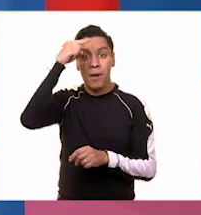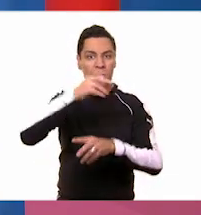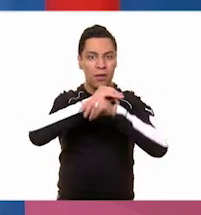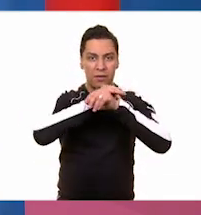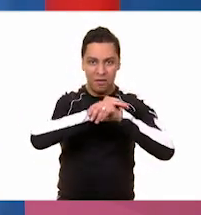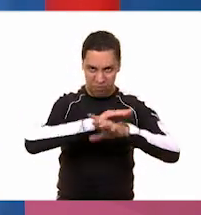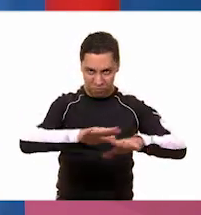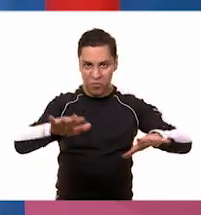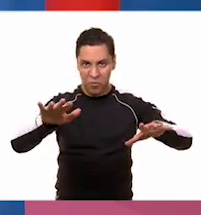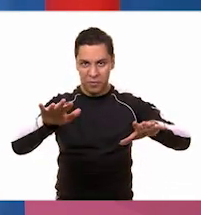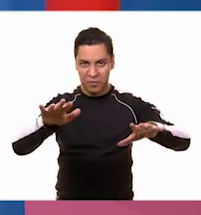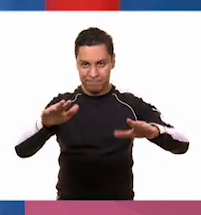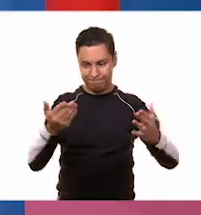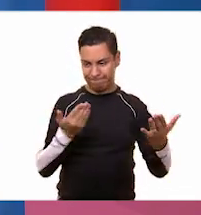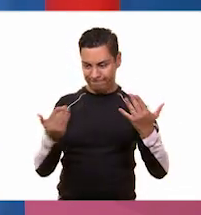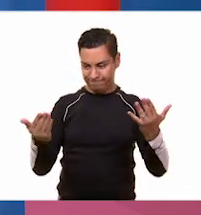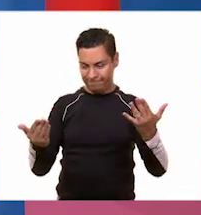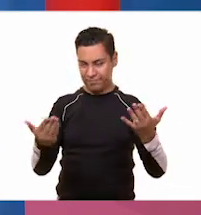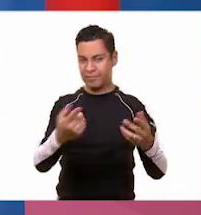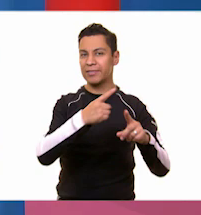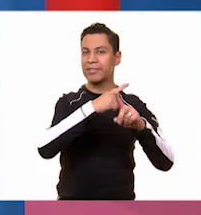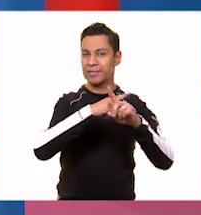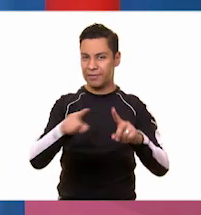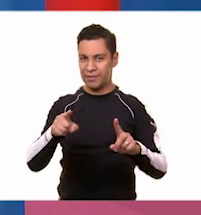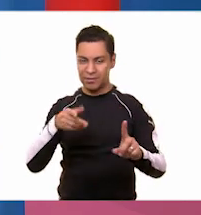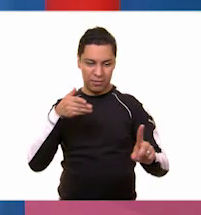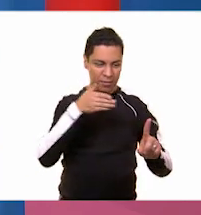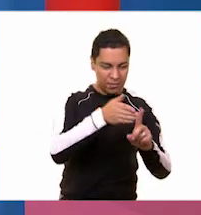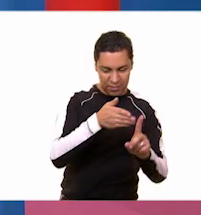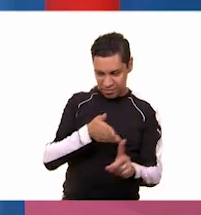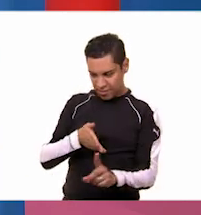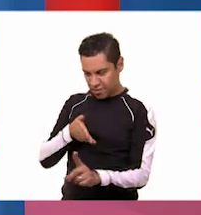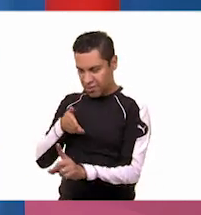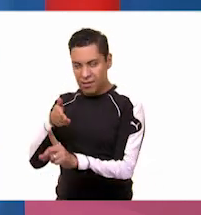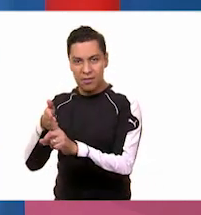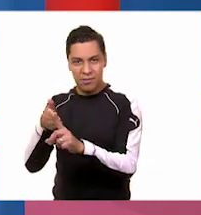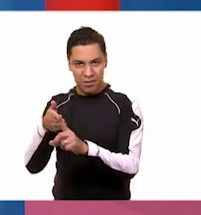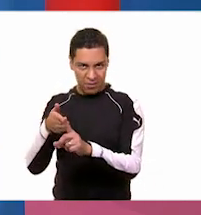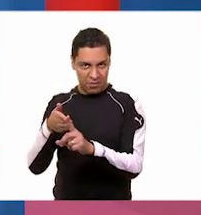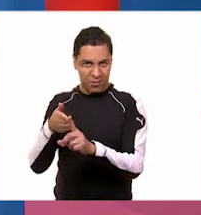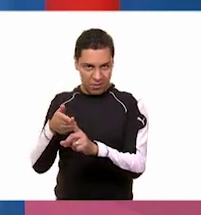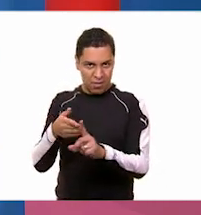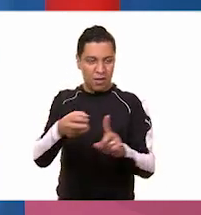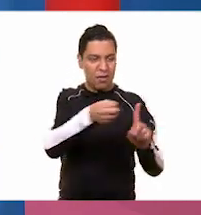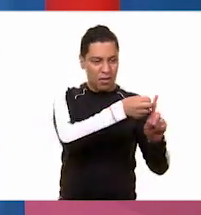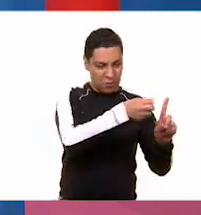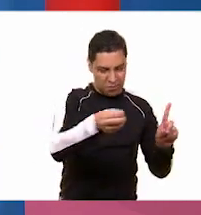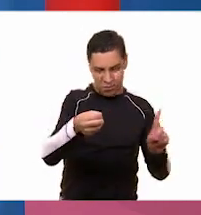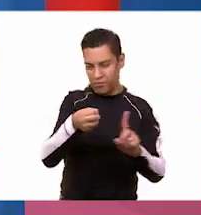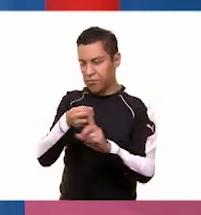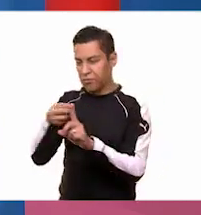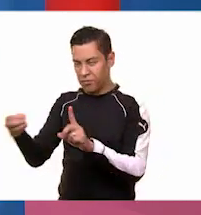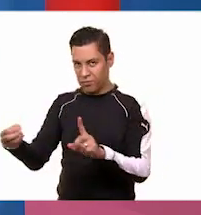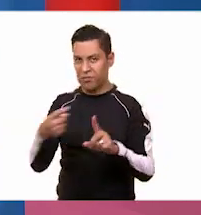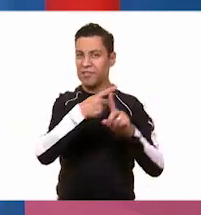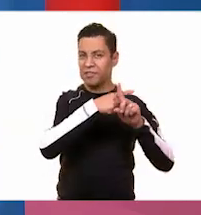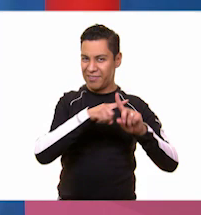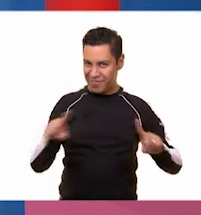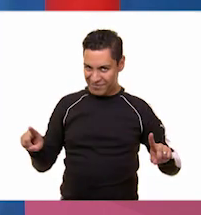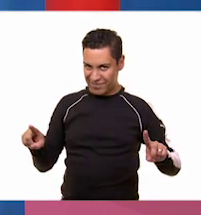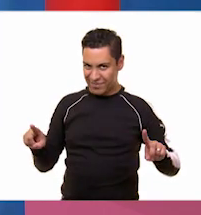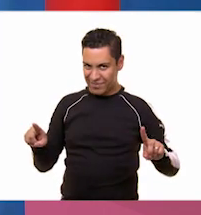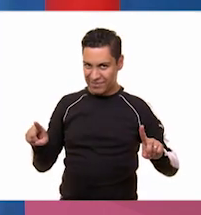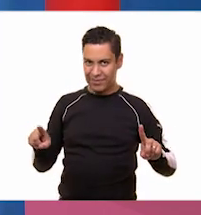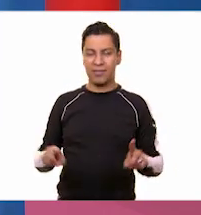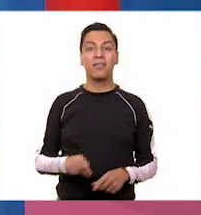uno de los textos escritos, cumple un propósito y por ello tienen una estructura propia. Y en el